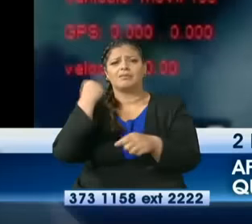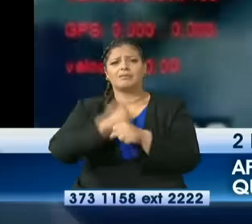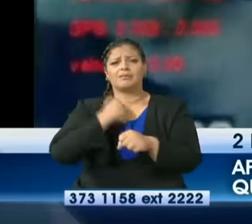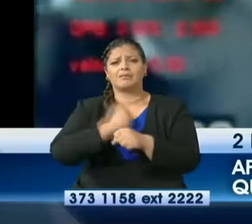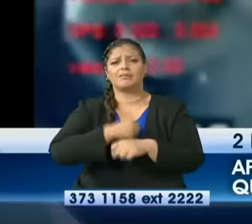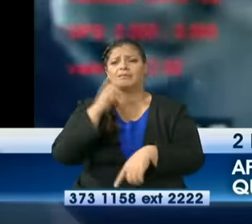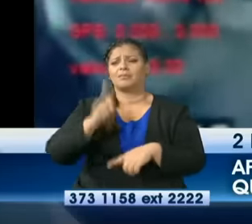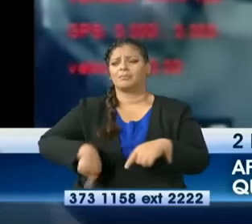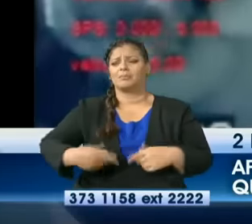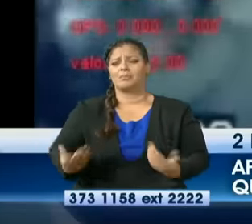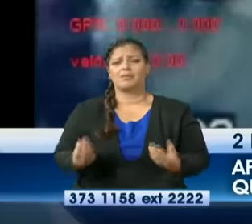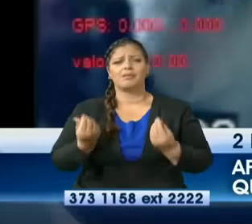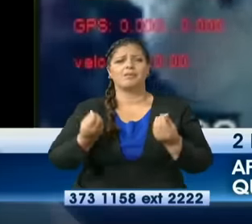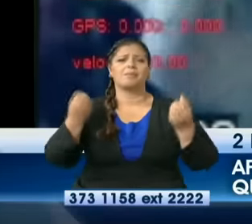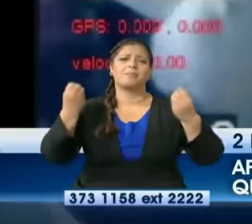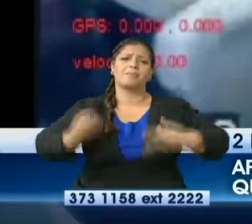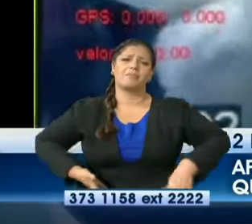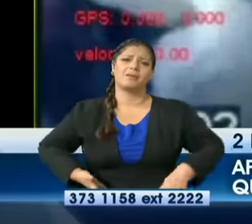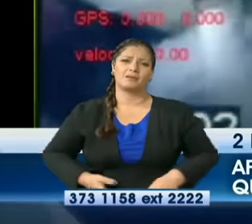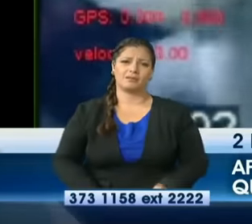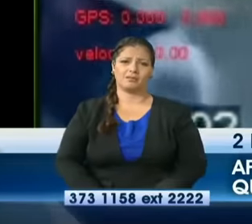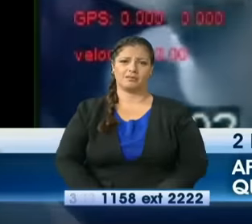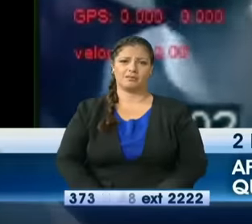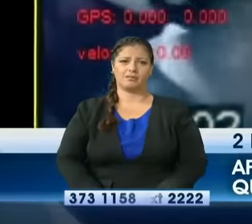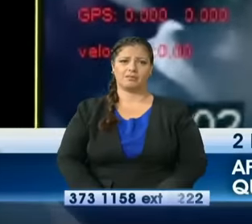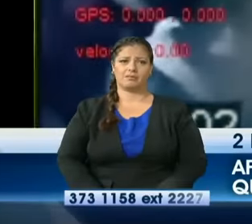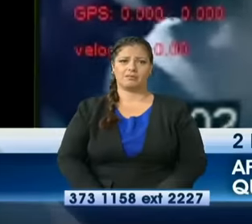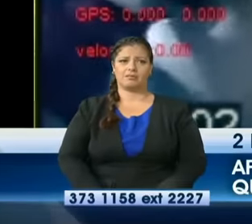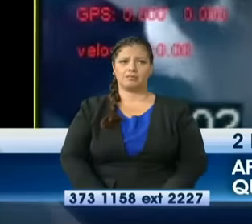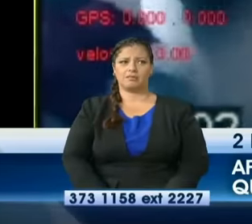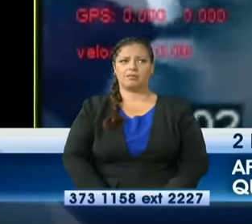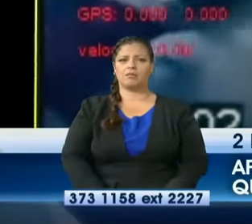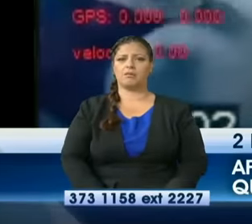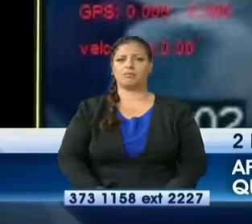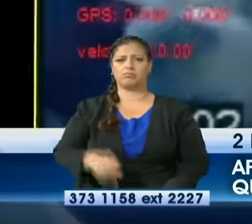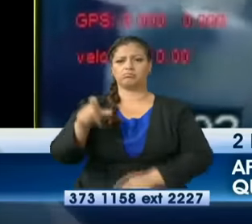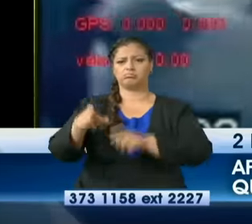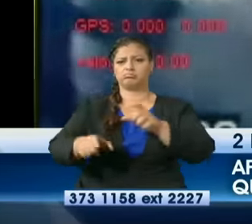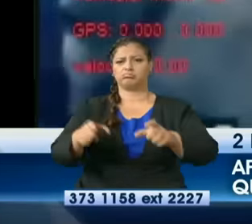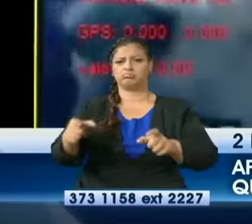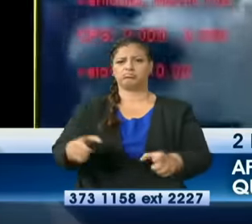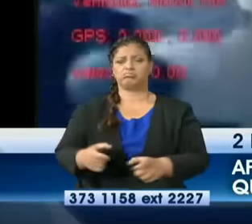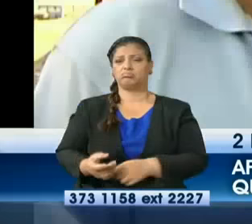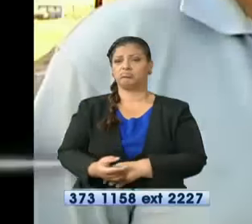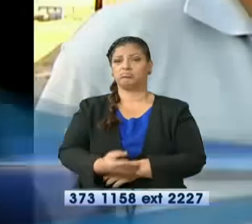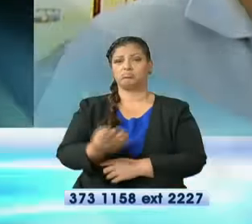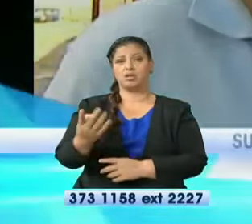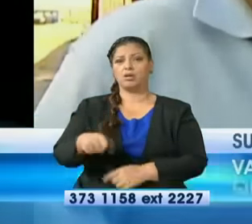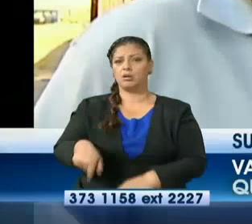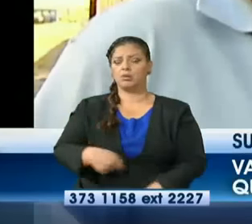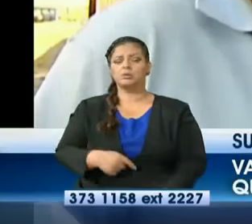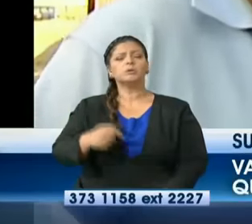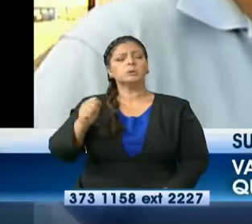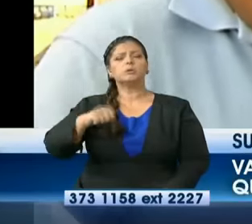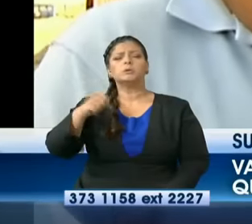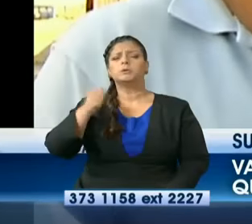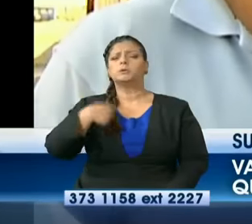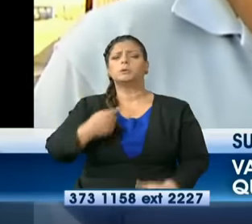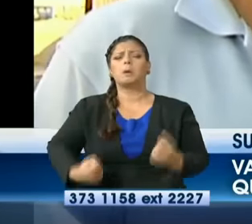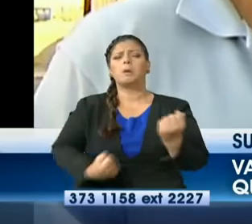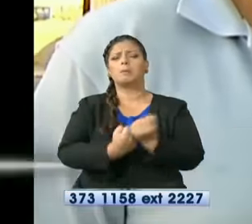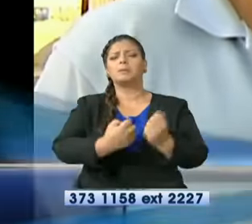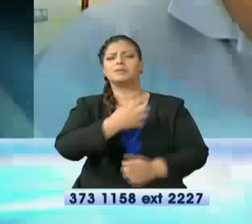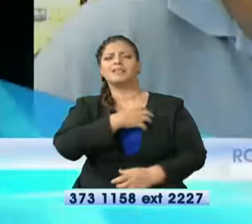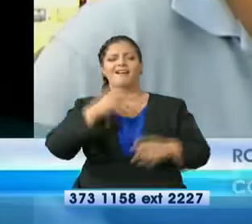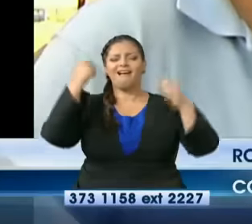Sin importar quién iba dentro de las unidades, estos mal llamados hinchas arremetieron contra todos. Por la parte del cementerio, hay una parte oscura